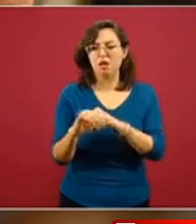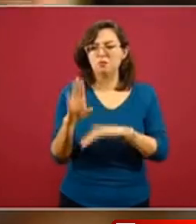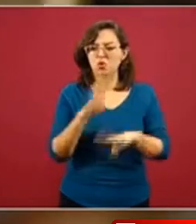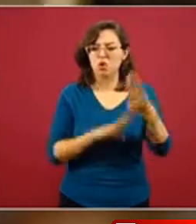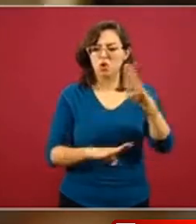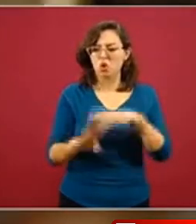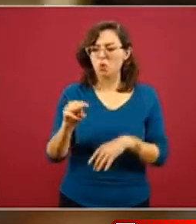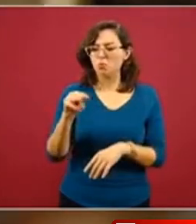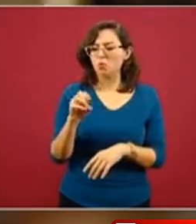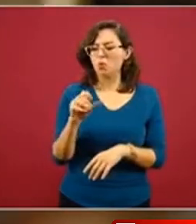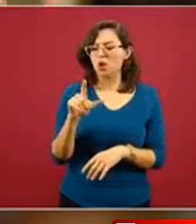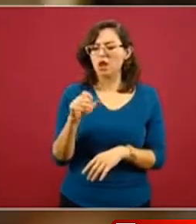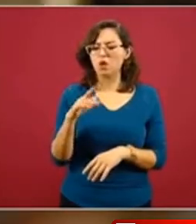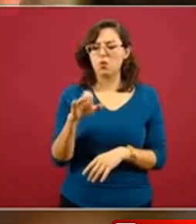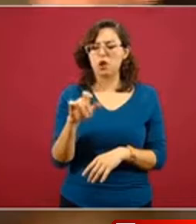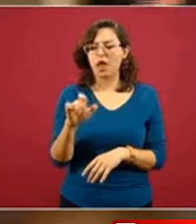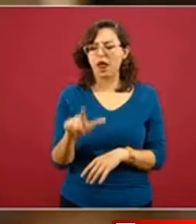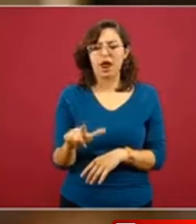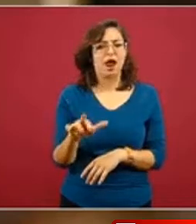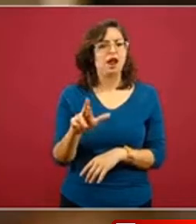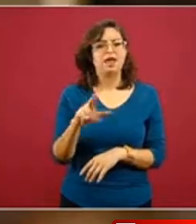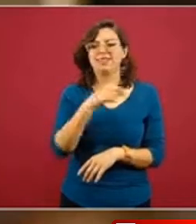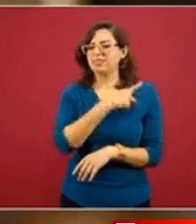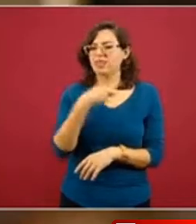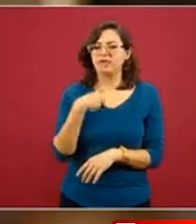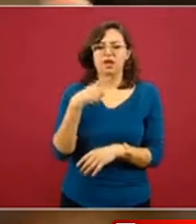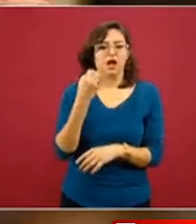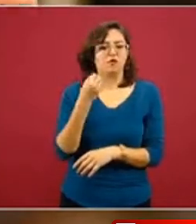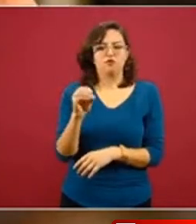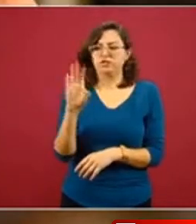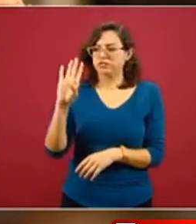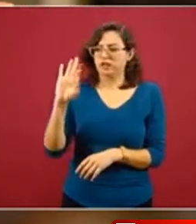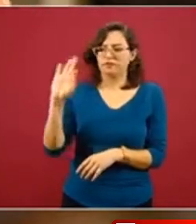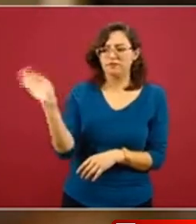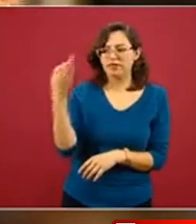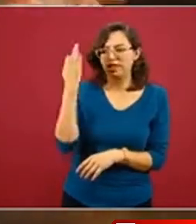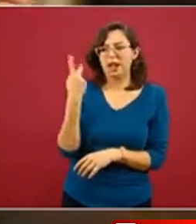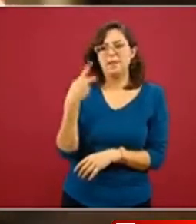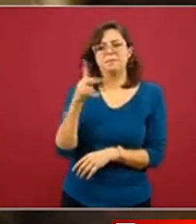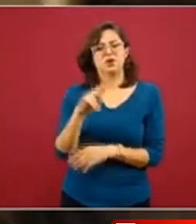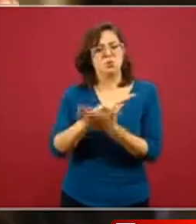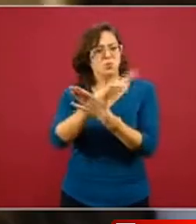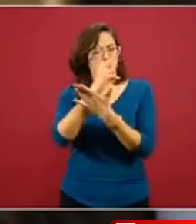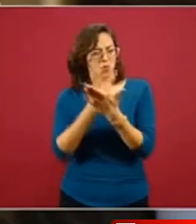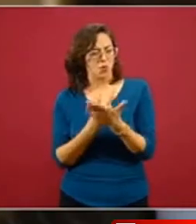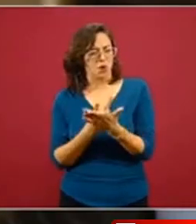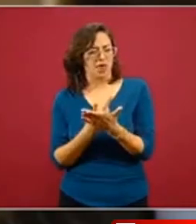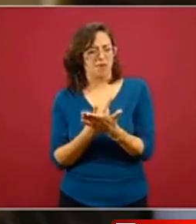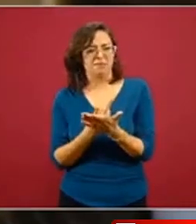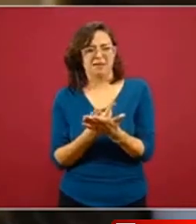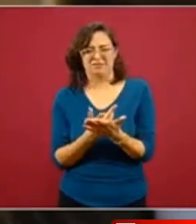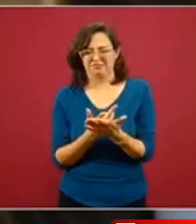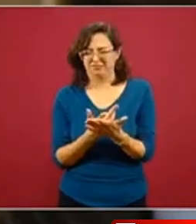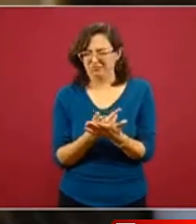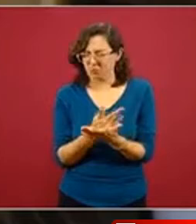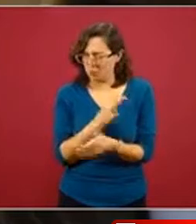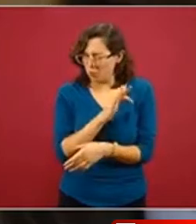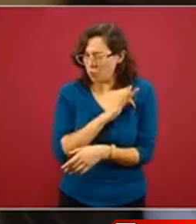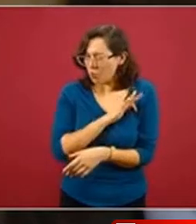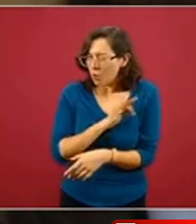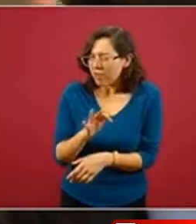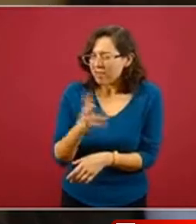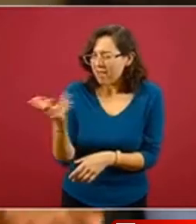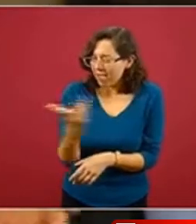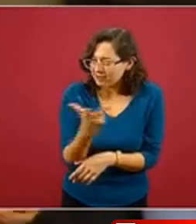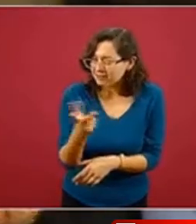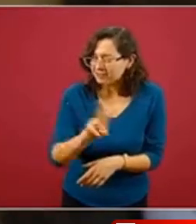que apoyarse de la Federación, pero lleva este programa que es muy ambicioso. Si pudiéramos tener una explicación de si realmente